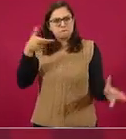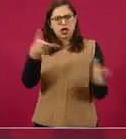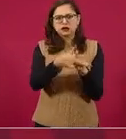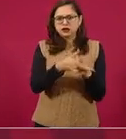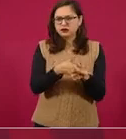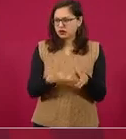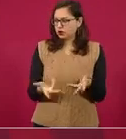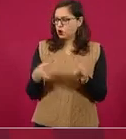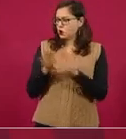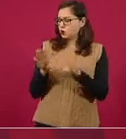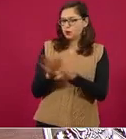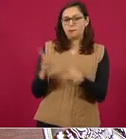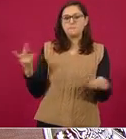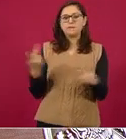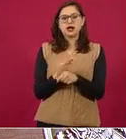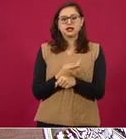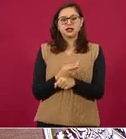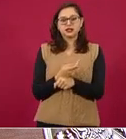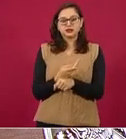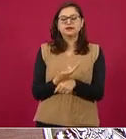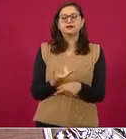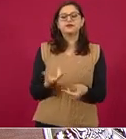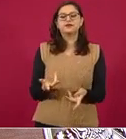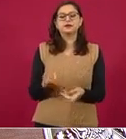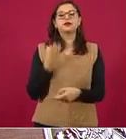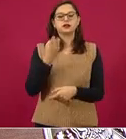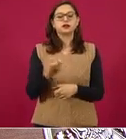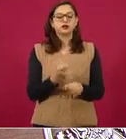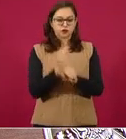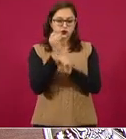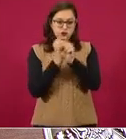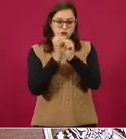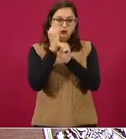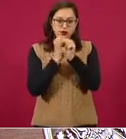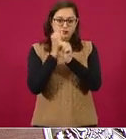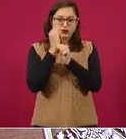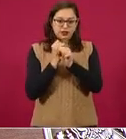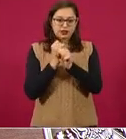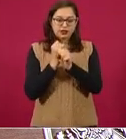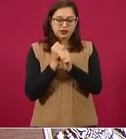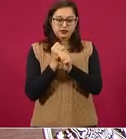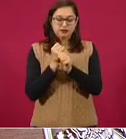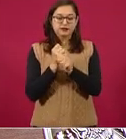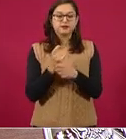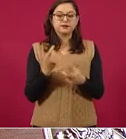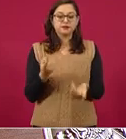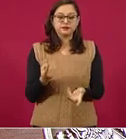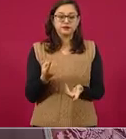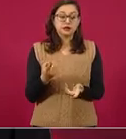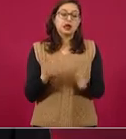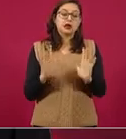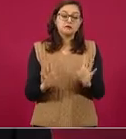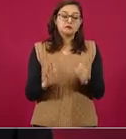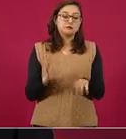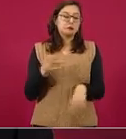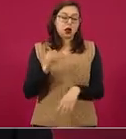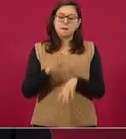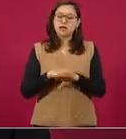Lo cierto es que ya se exportó el